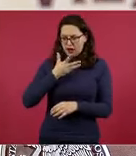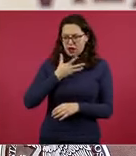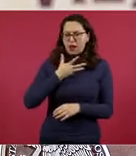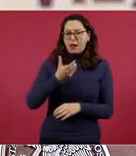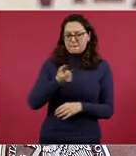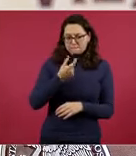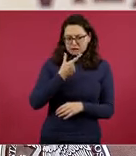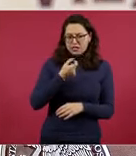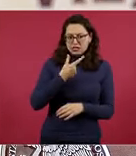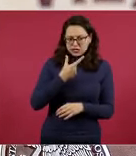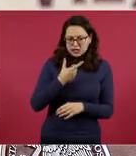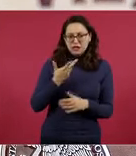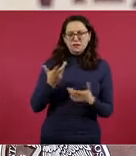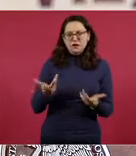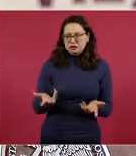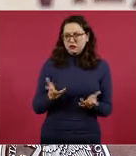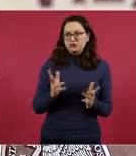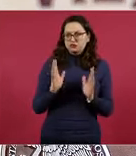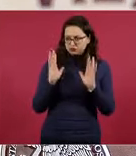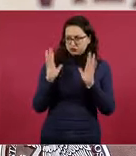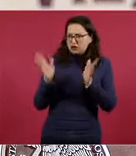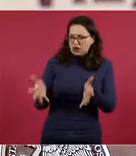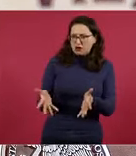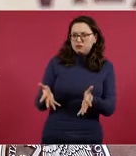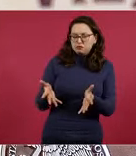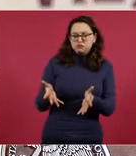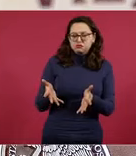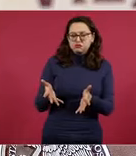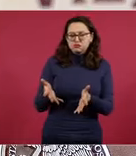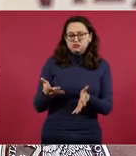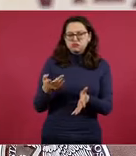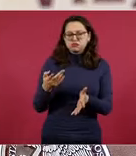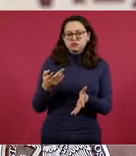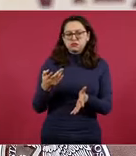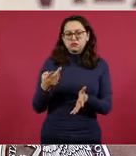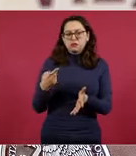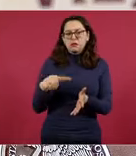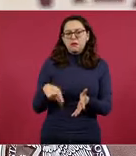importantes estados que iniciaron, se tuvo que